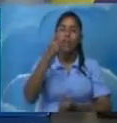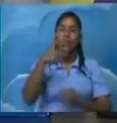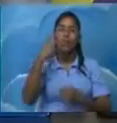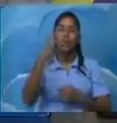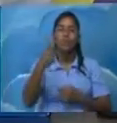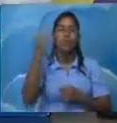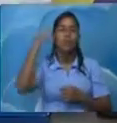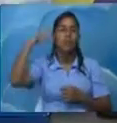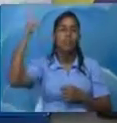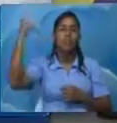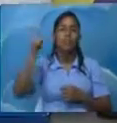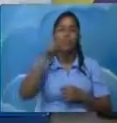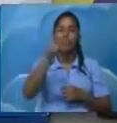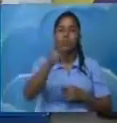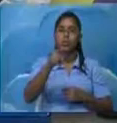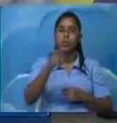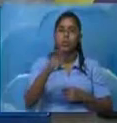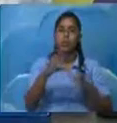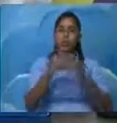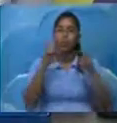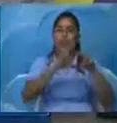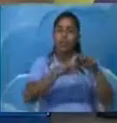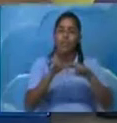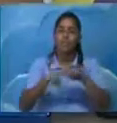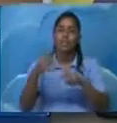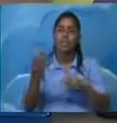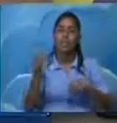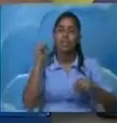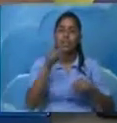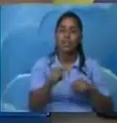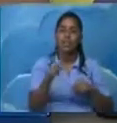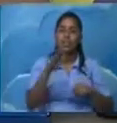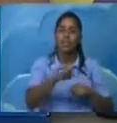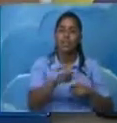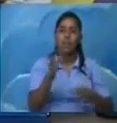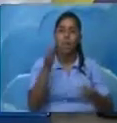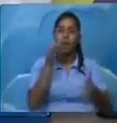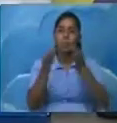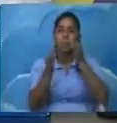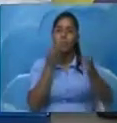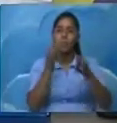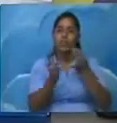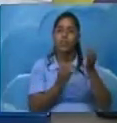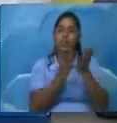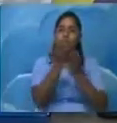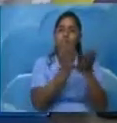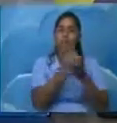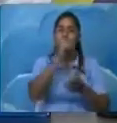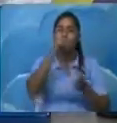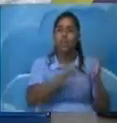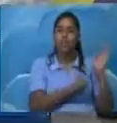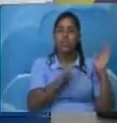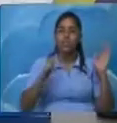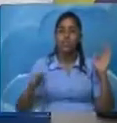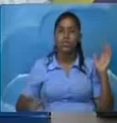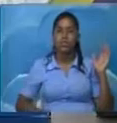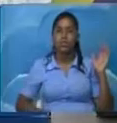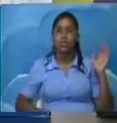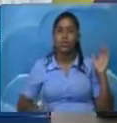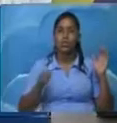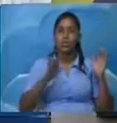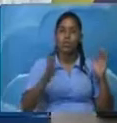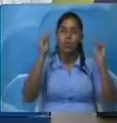te ibas a imaginar tú, cielito, que esto que está explicando el siervo del Señor lo está poniendo